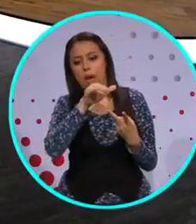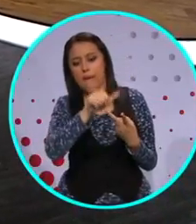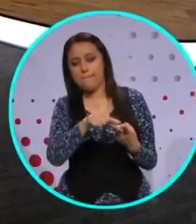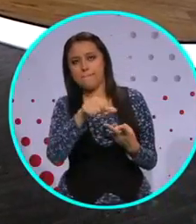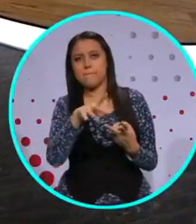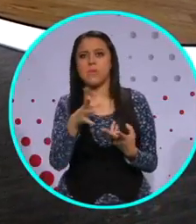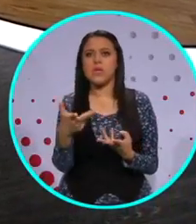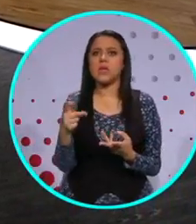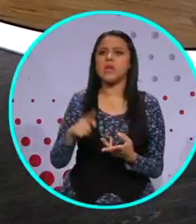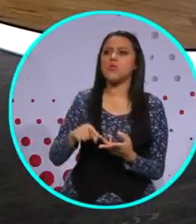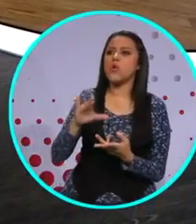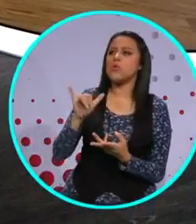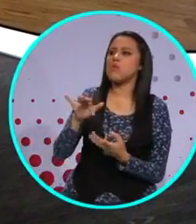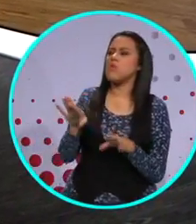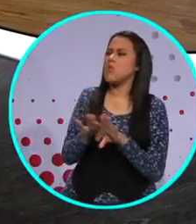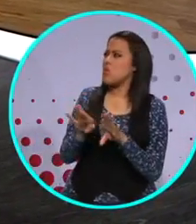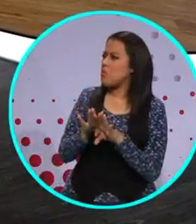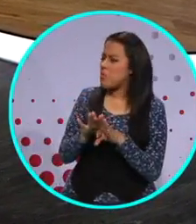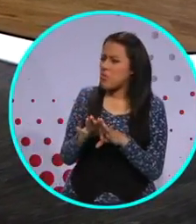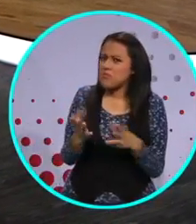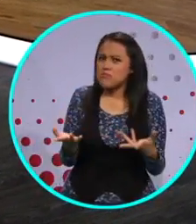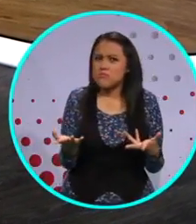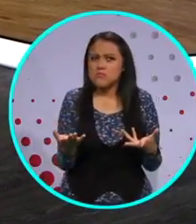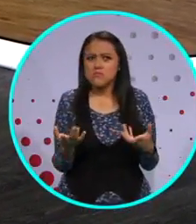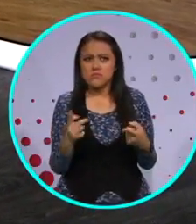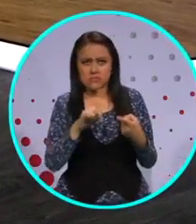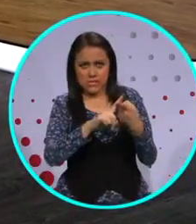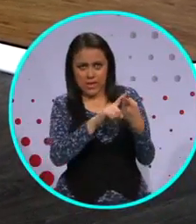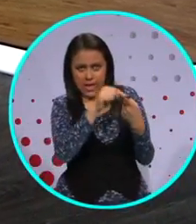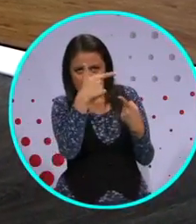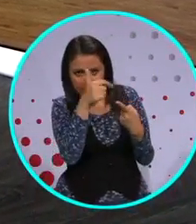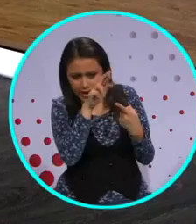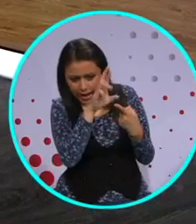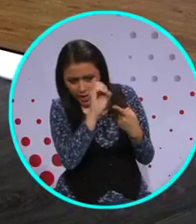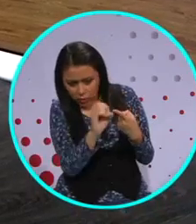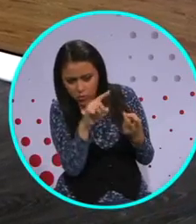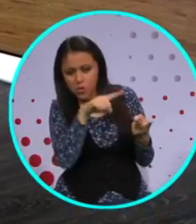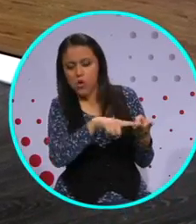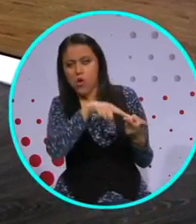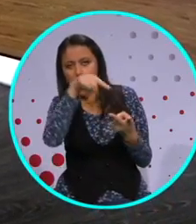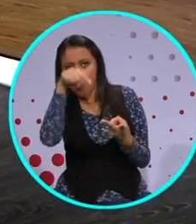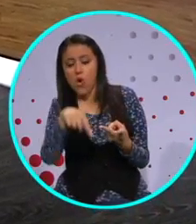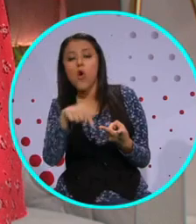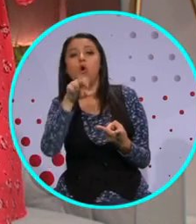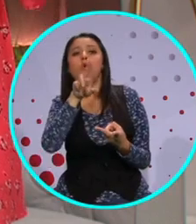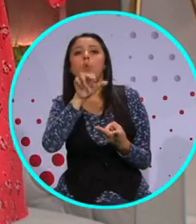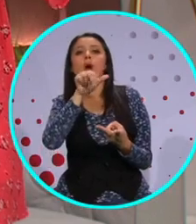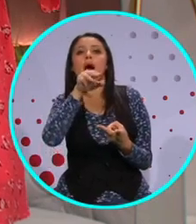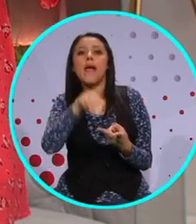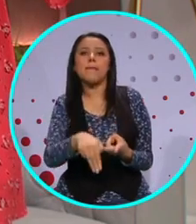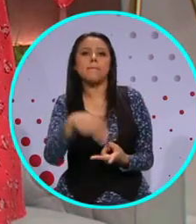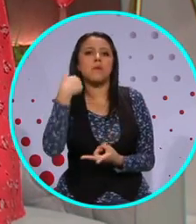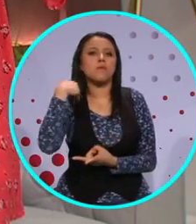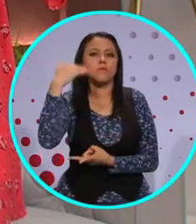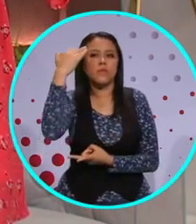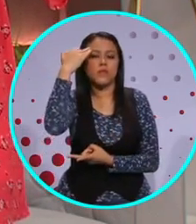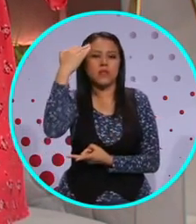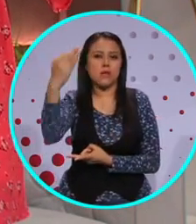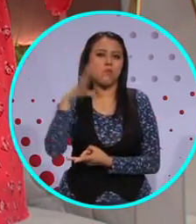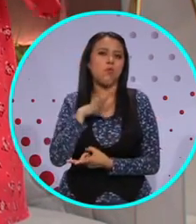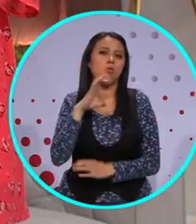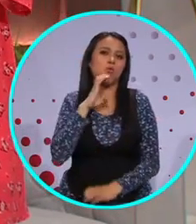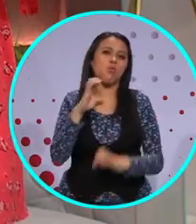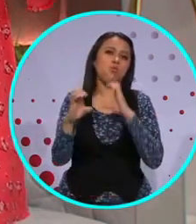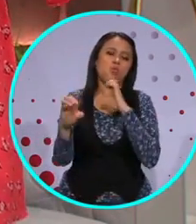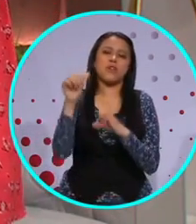igual que los de la bronco como graco contra game ahí tienen años desde que yo trabajaba en medios allá